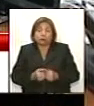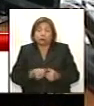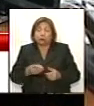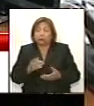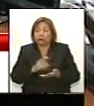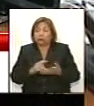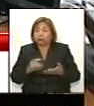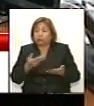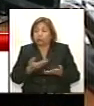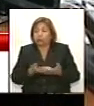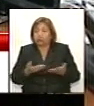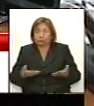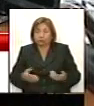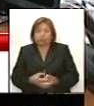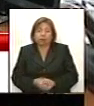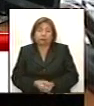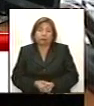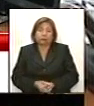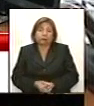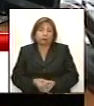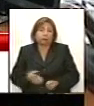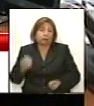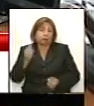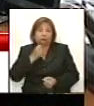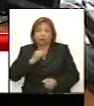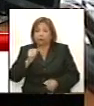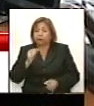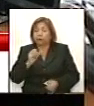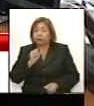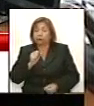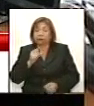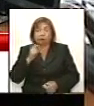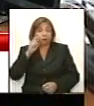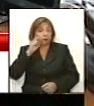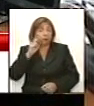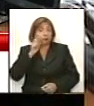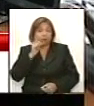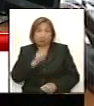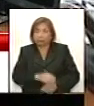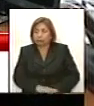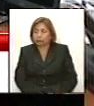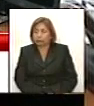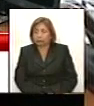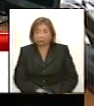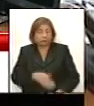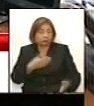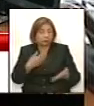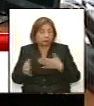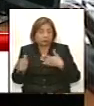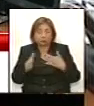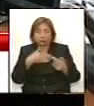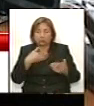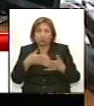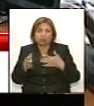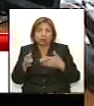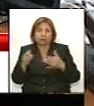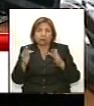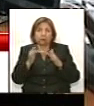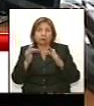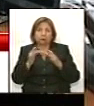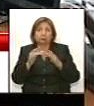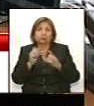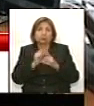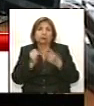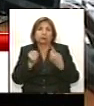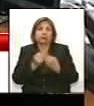destinatarias de los casos de acoso y violencia sexual y de cualquier tipo en redes sociales cuando se